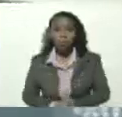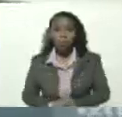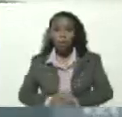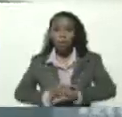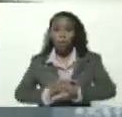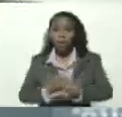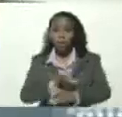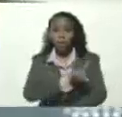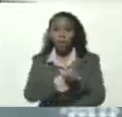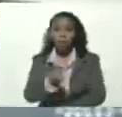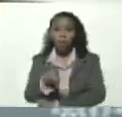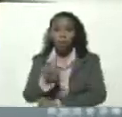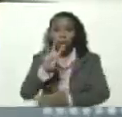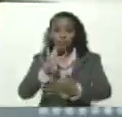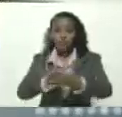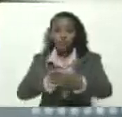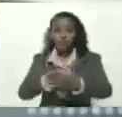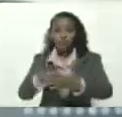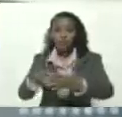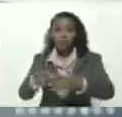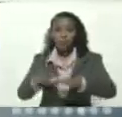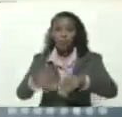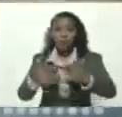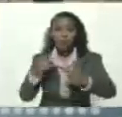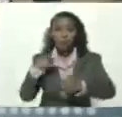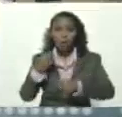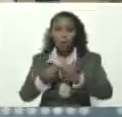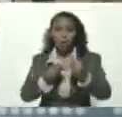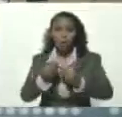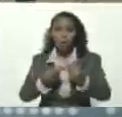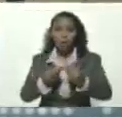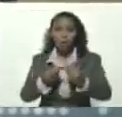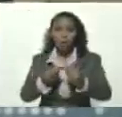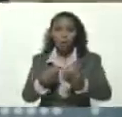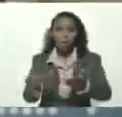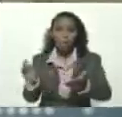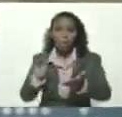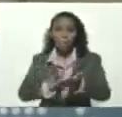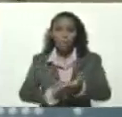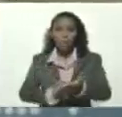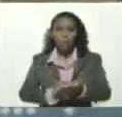se ha cumplido con el cronograma tal y cual como lo habíamos establecido.